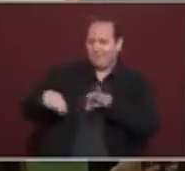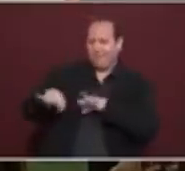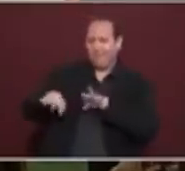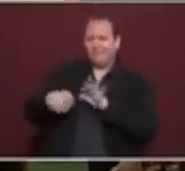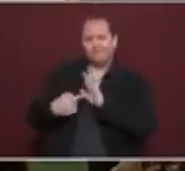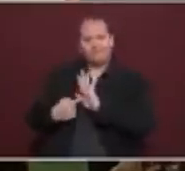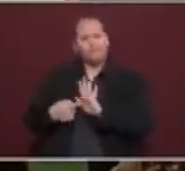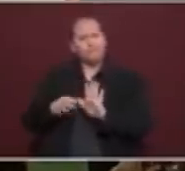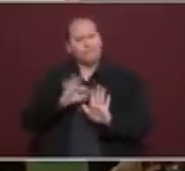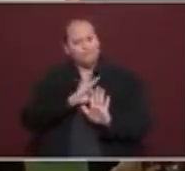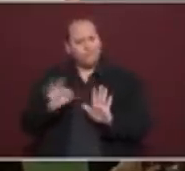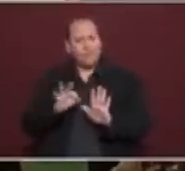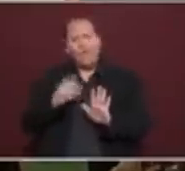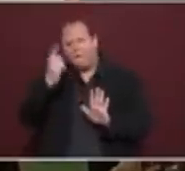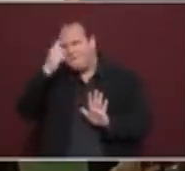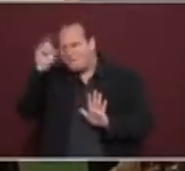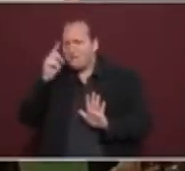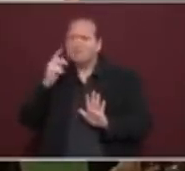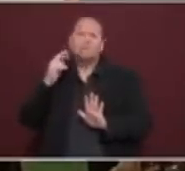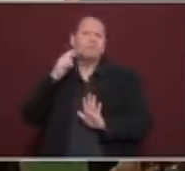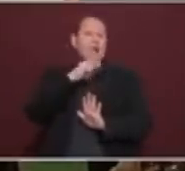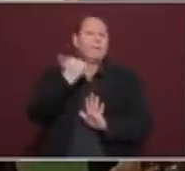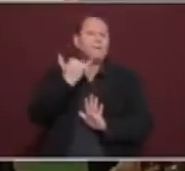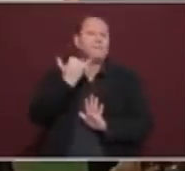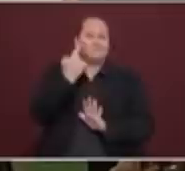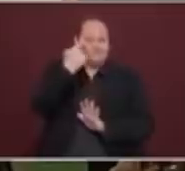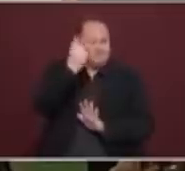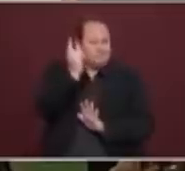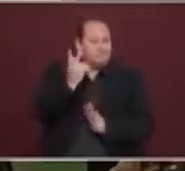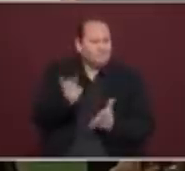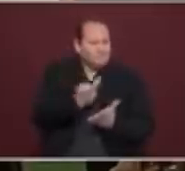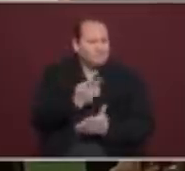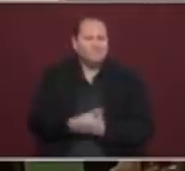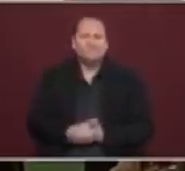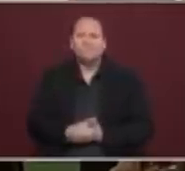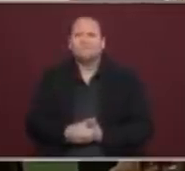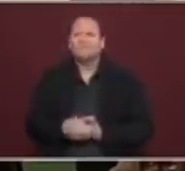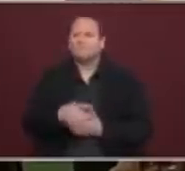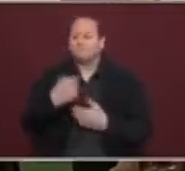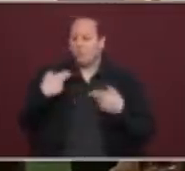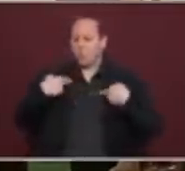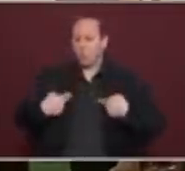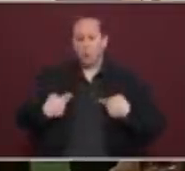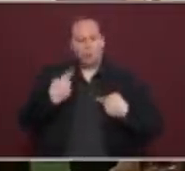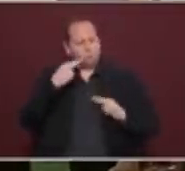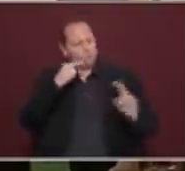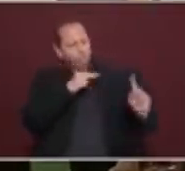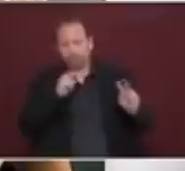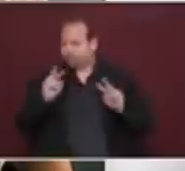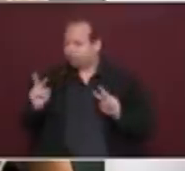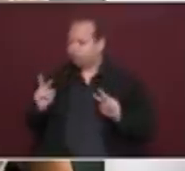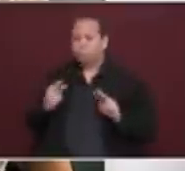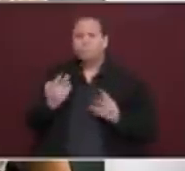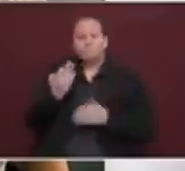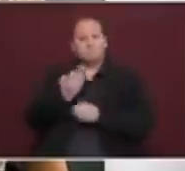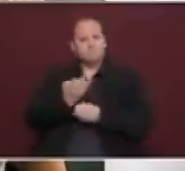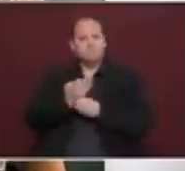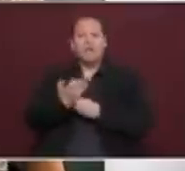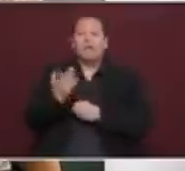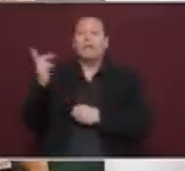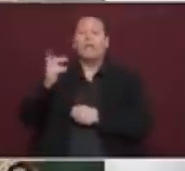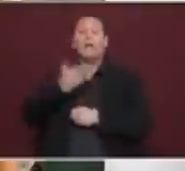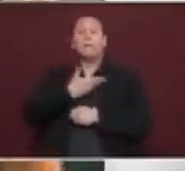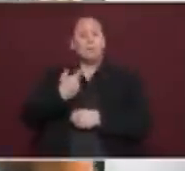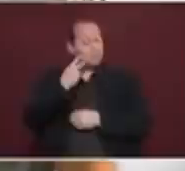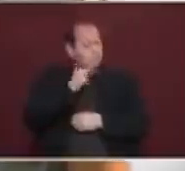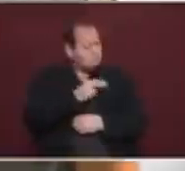sencilla rápida y fácil estos serían los uniformes empezaríamos ya con la autorización del señor